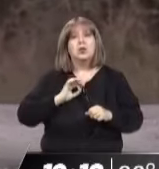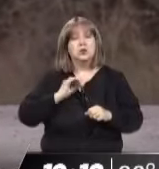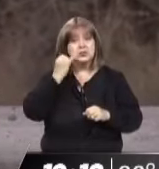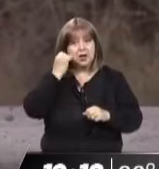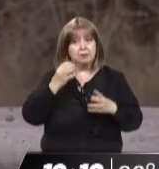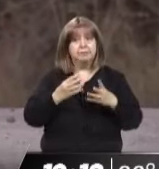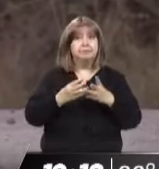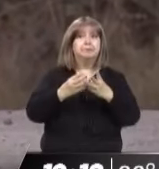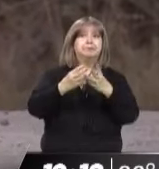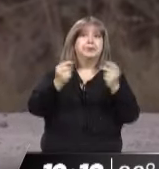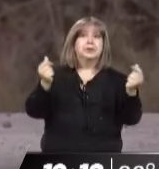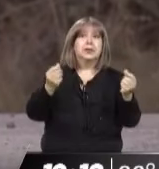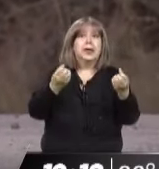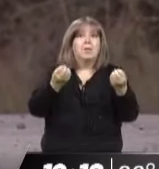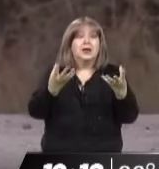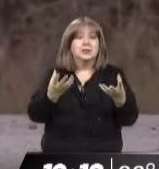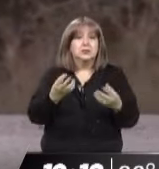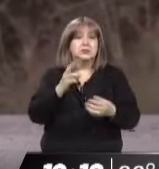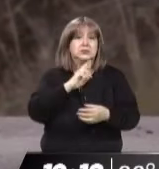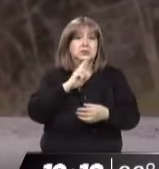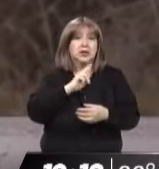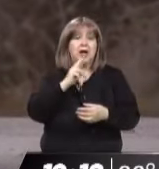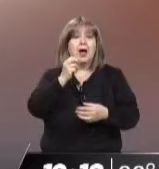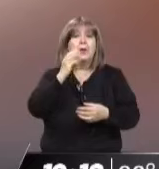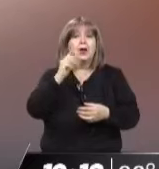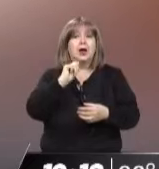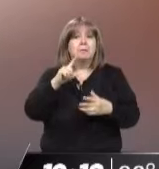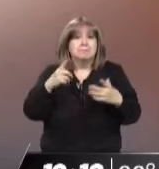sabe qué pasó con Abigail Carniel.